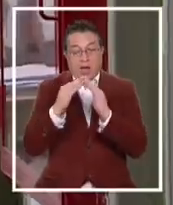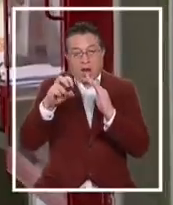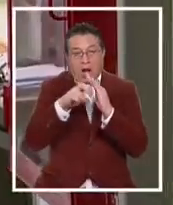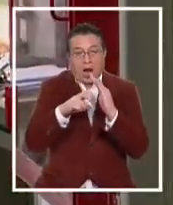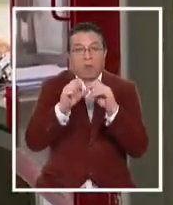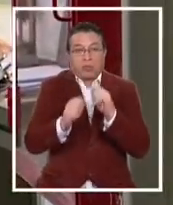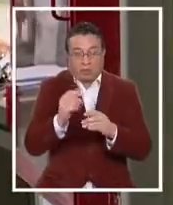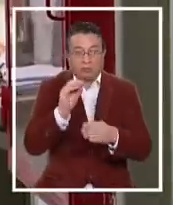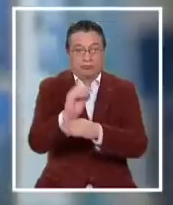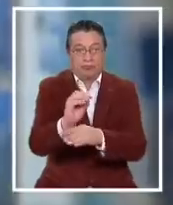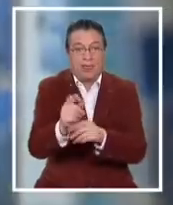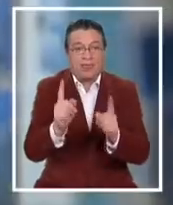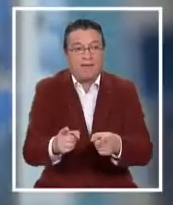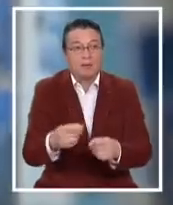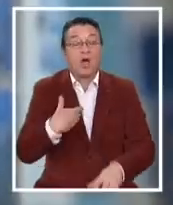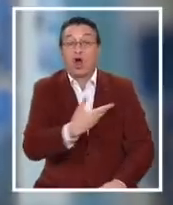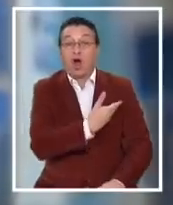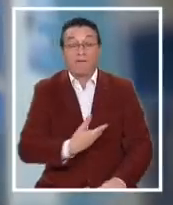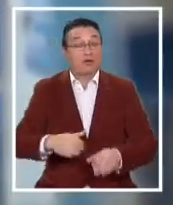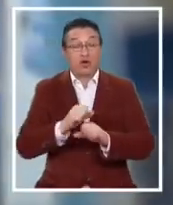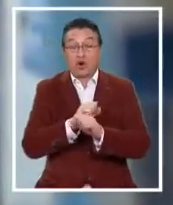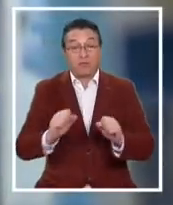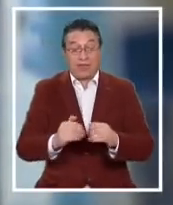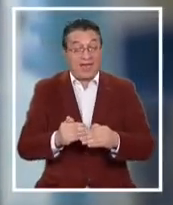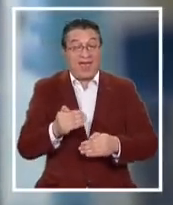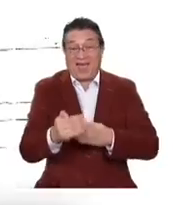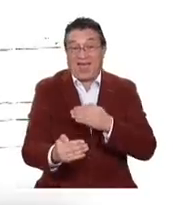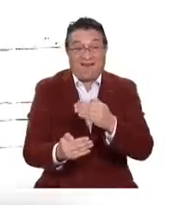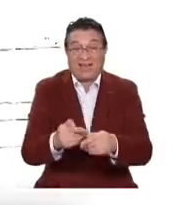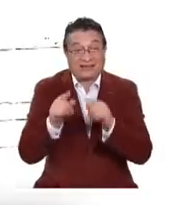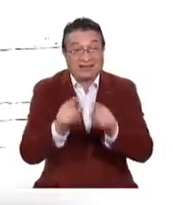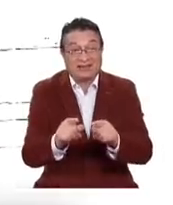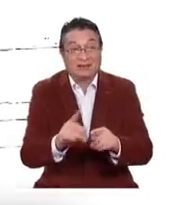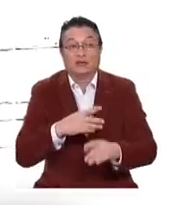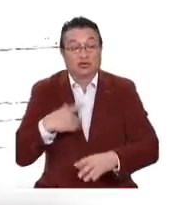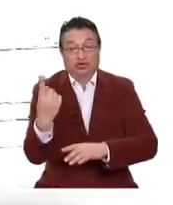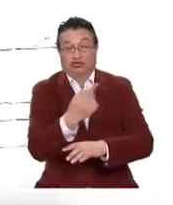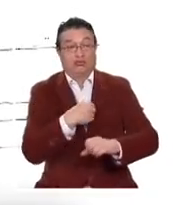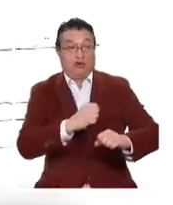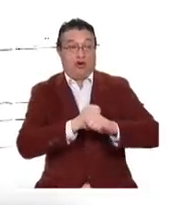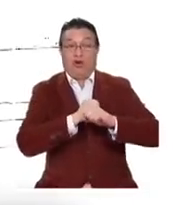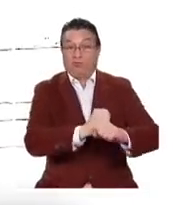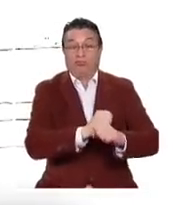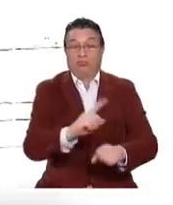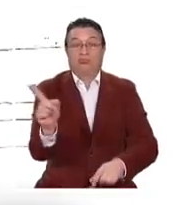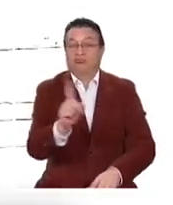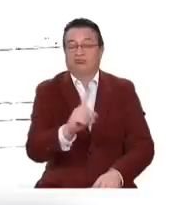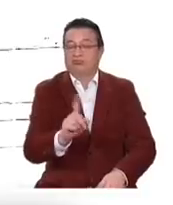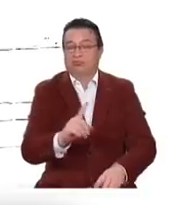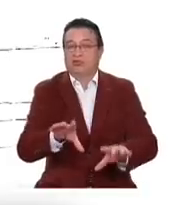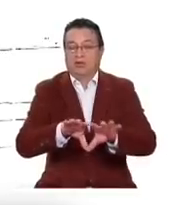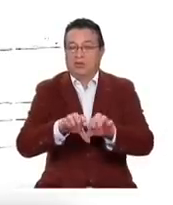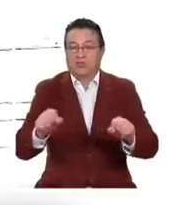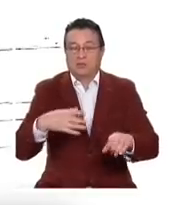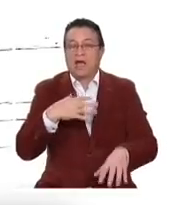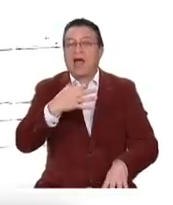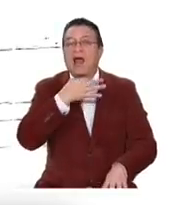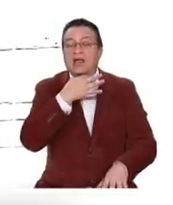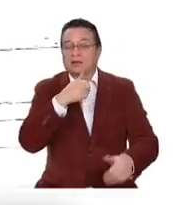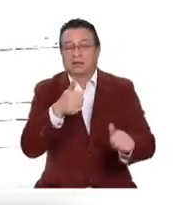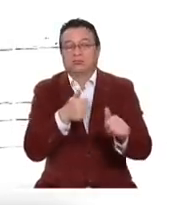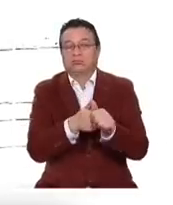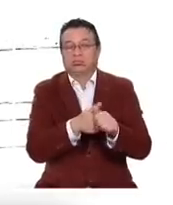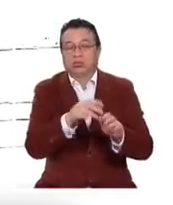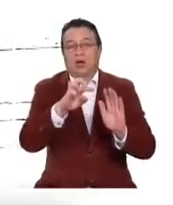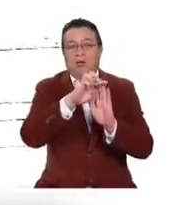casa. Si el gobierno no es capaz de avanzar en esta perspectiva, la oposición no está en condiciones de garantizar su